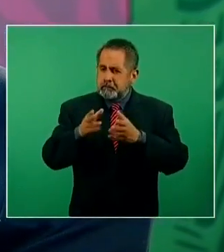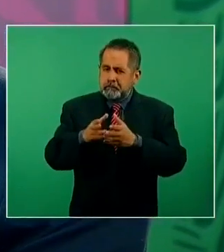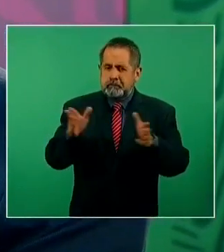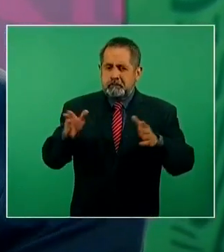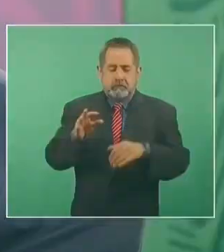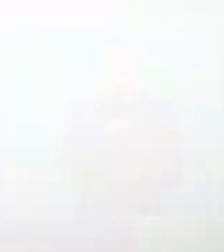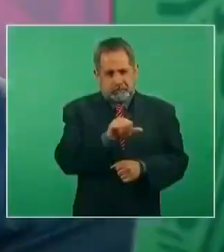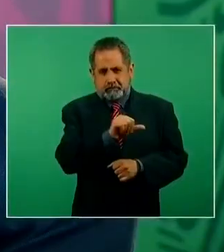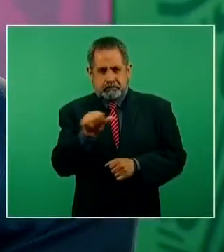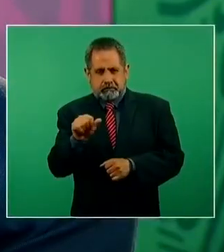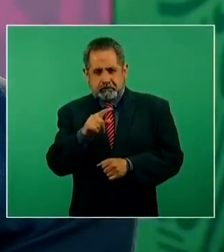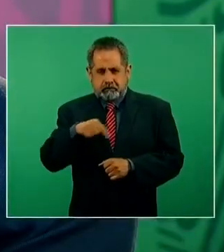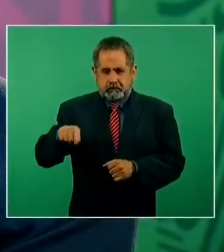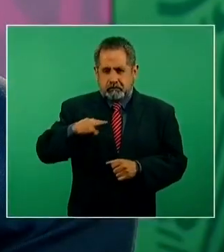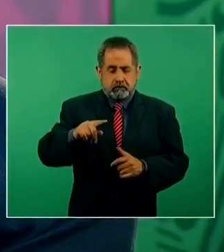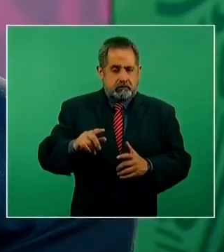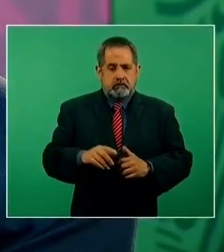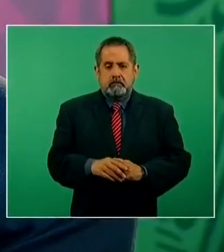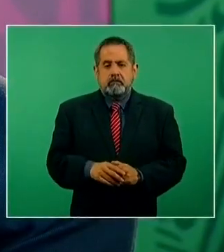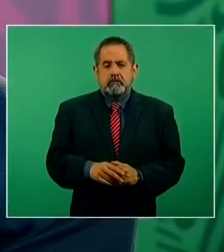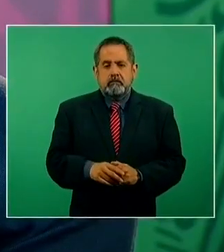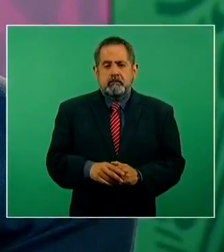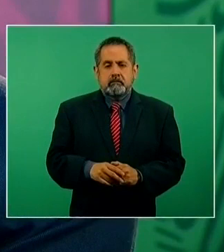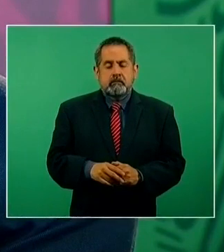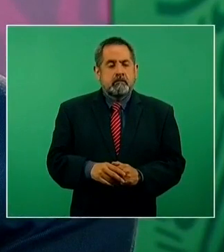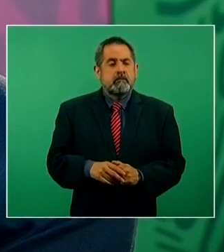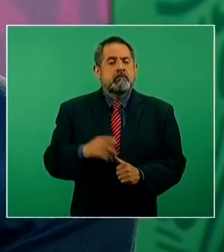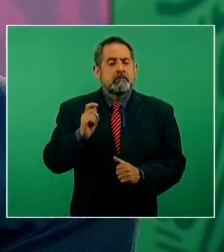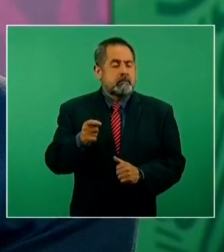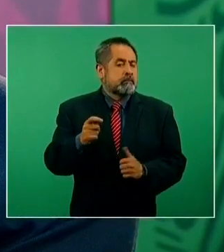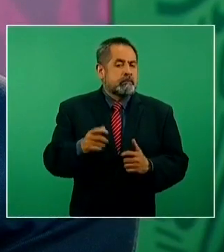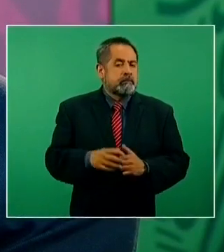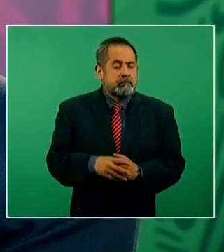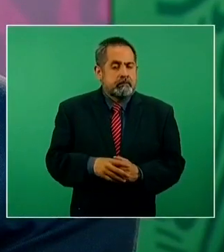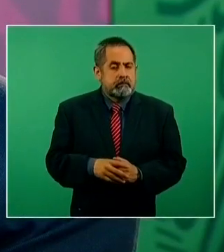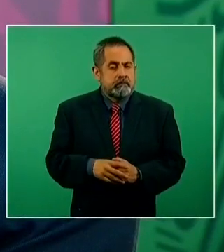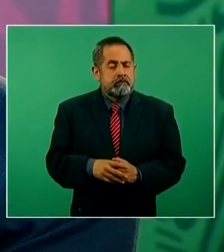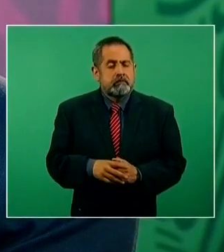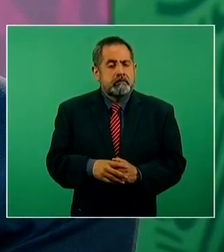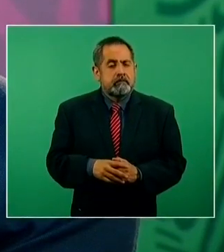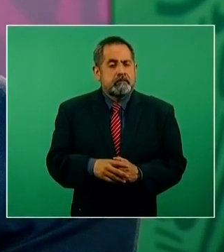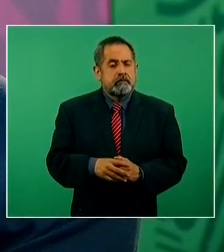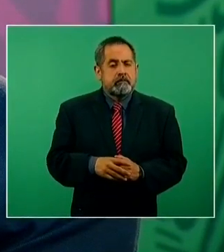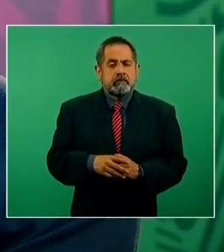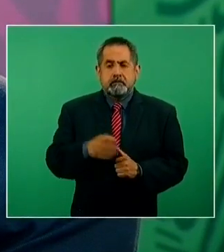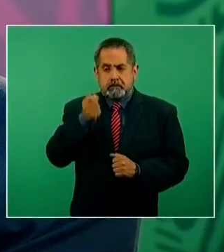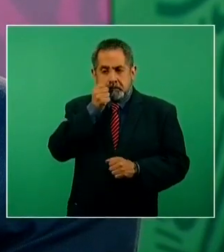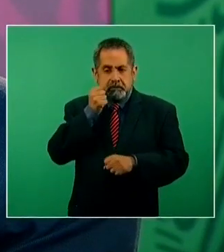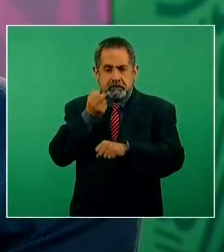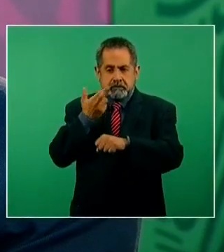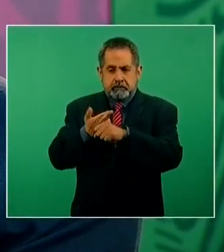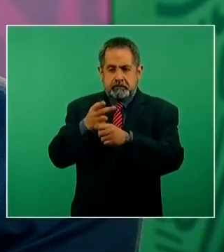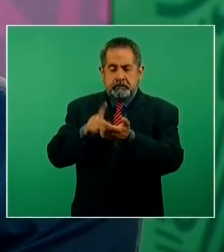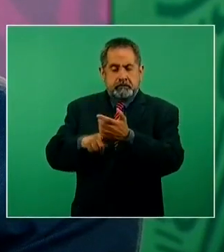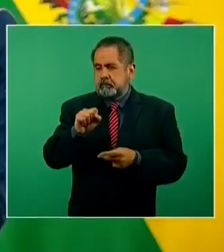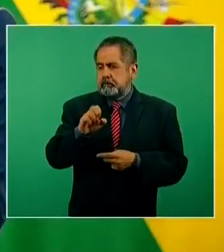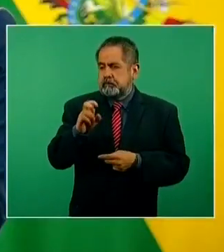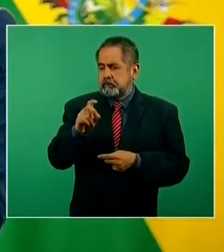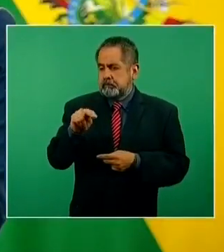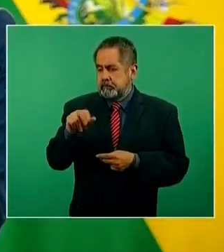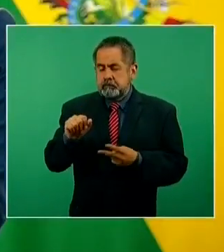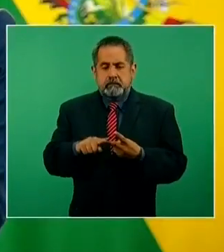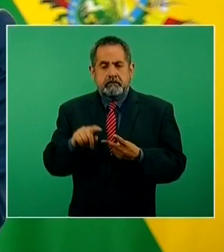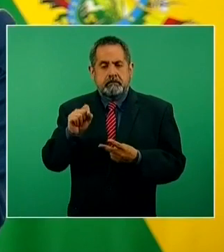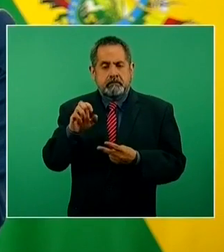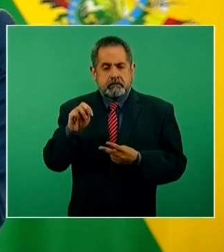la vacunación. Va a intervenir la Secretaría de Marina, la Secretaría de la Defensa, todo